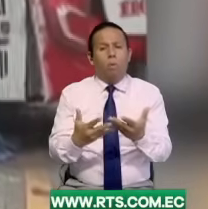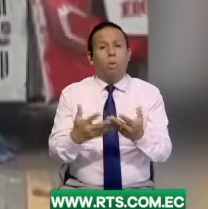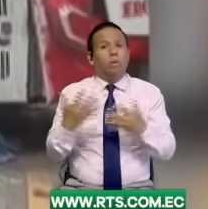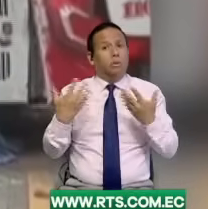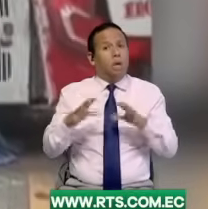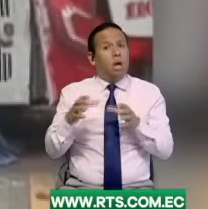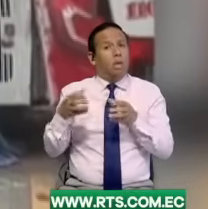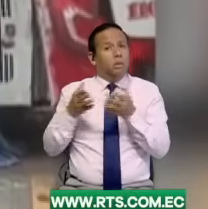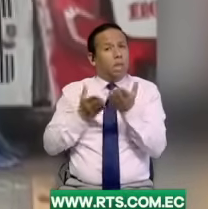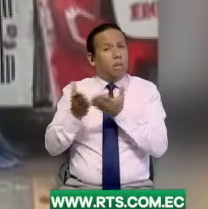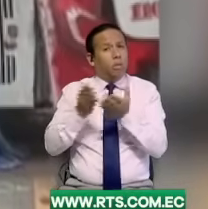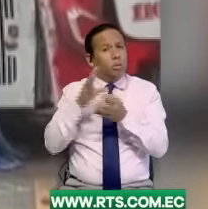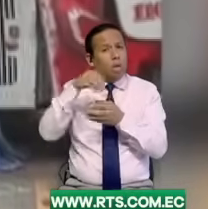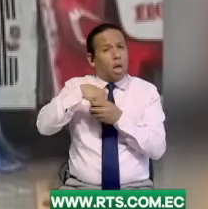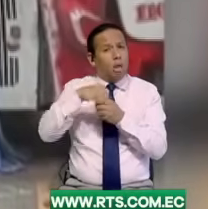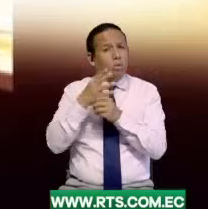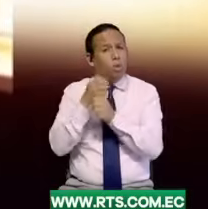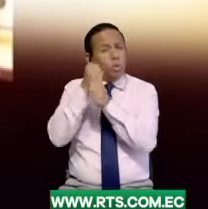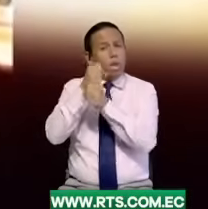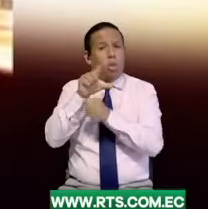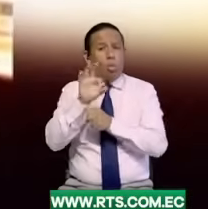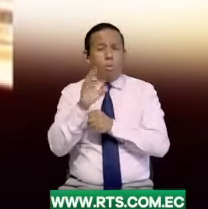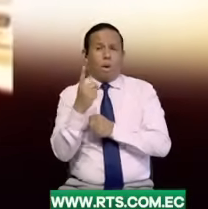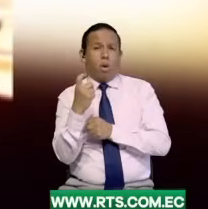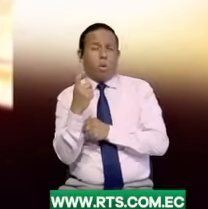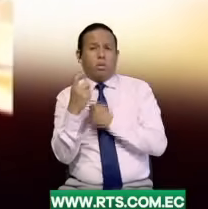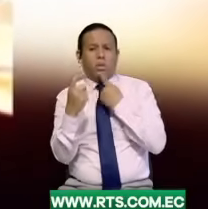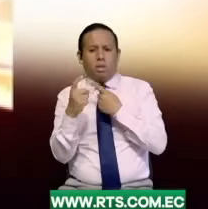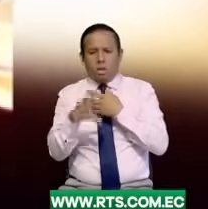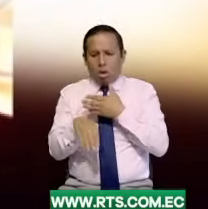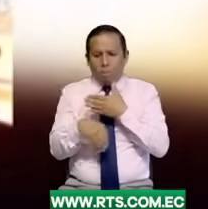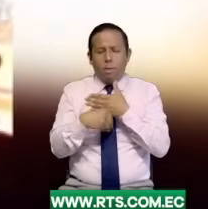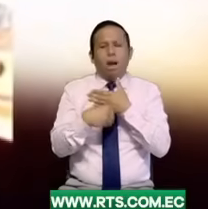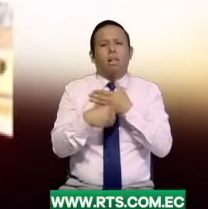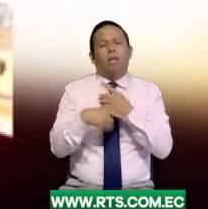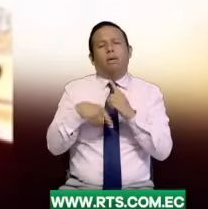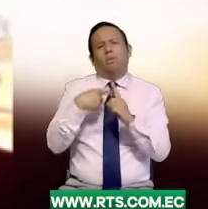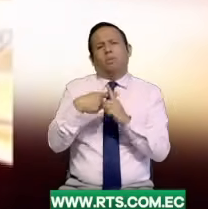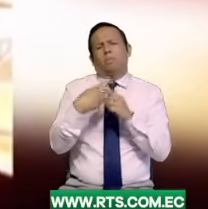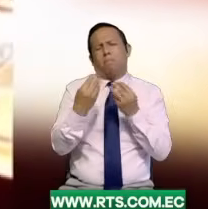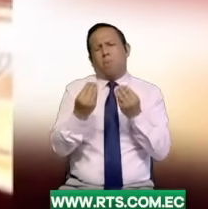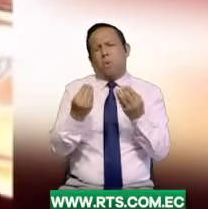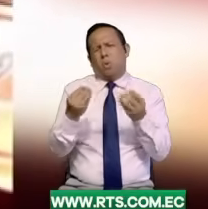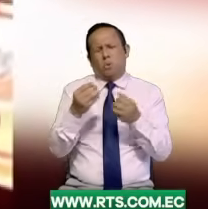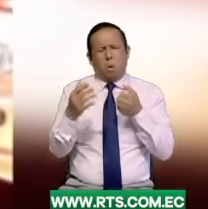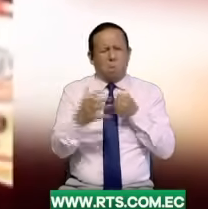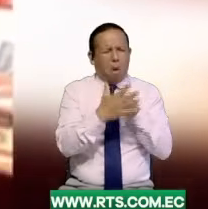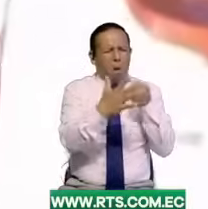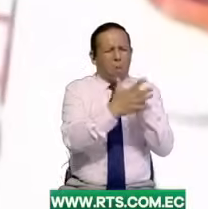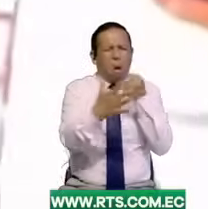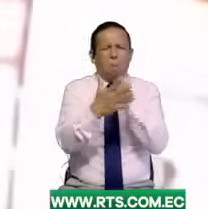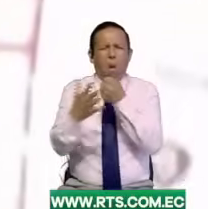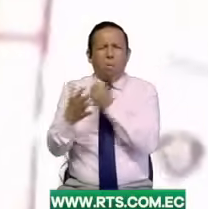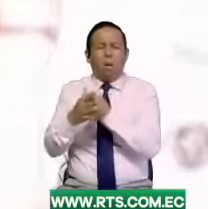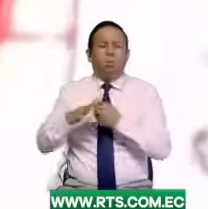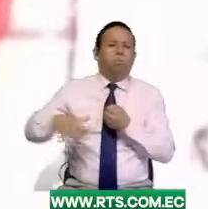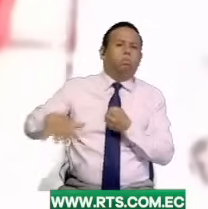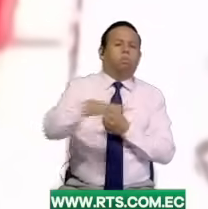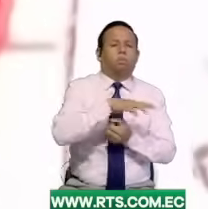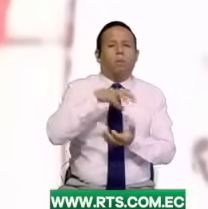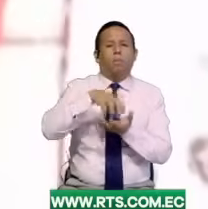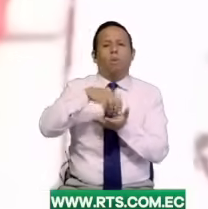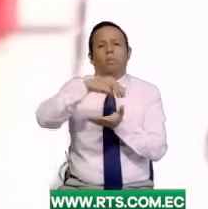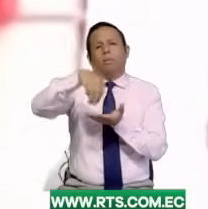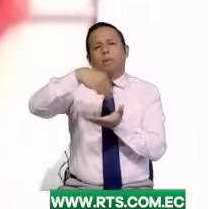de Seguridad, EQ911, este hecho se suma a los más de 3.000 accidentes de tránsito registrados solo en la provincia de Manabí